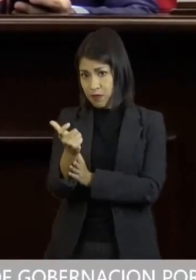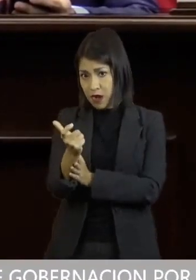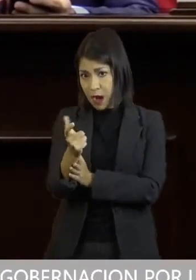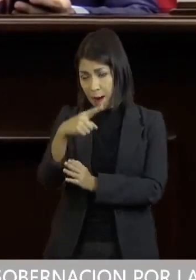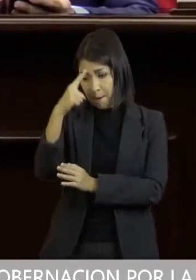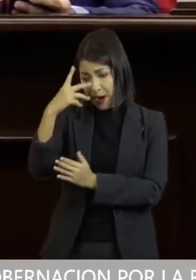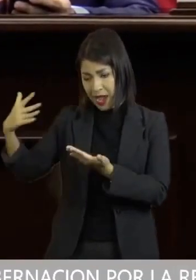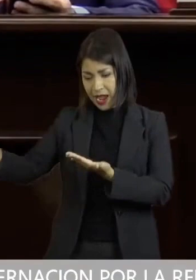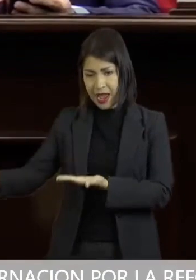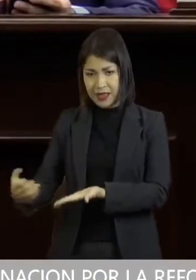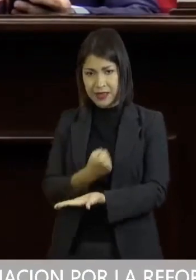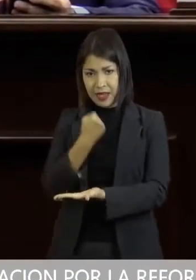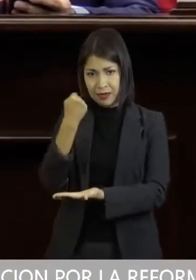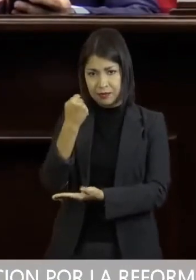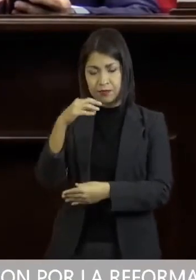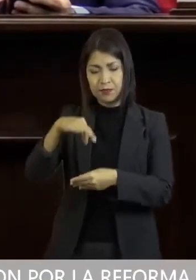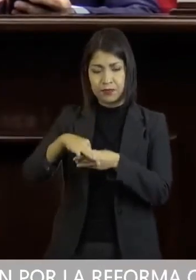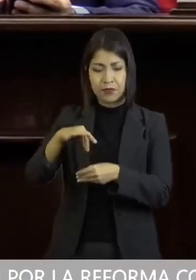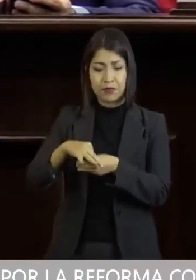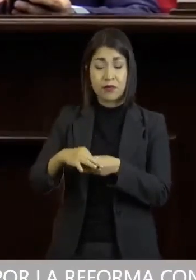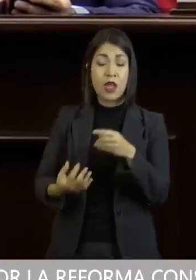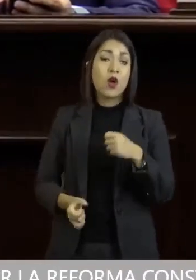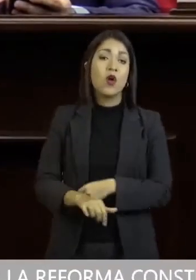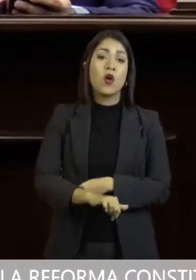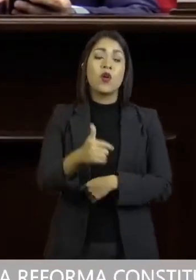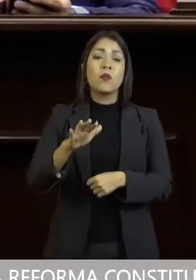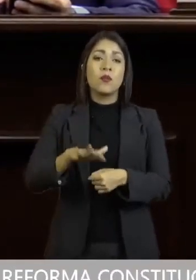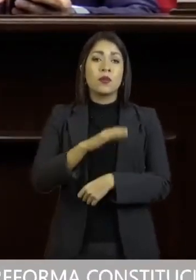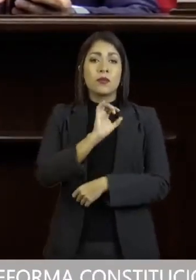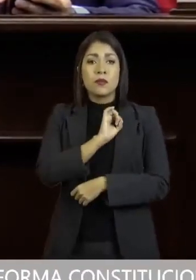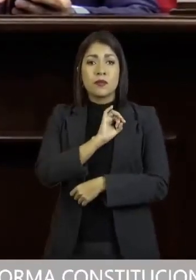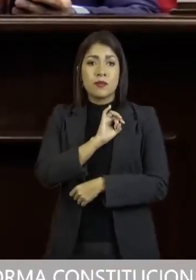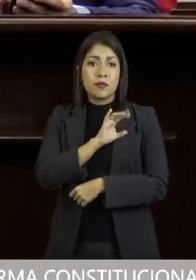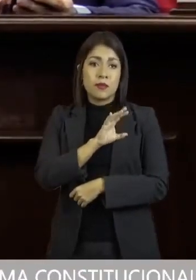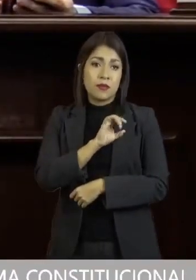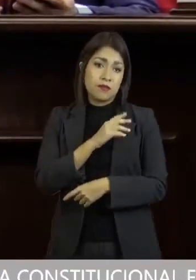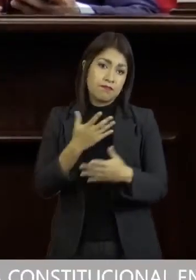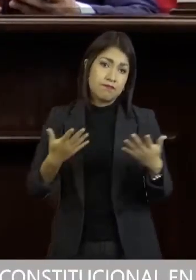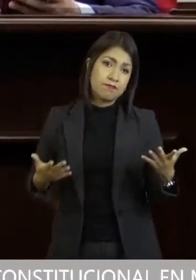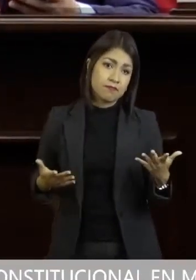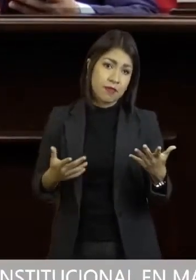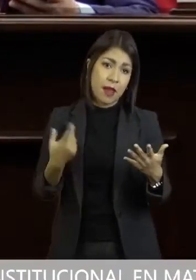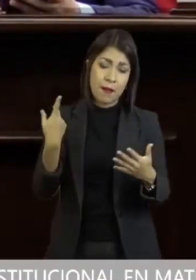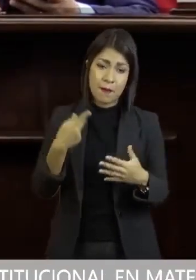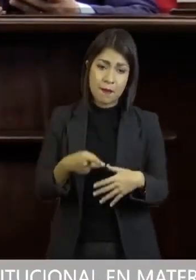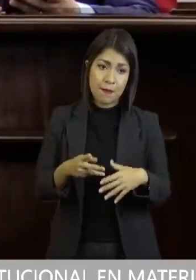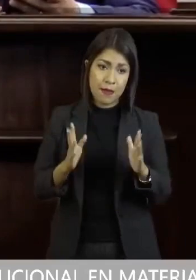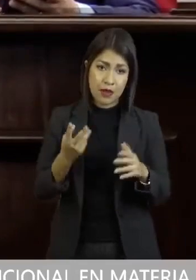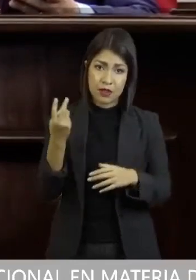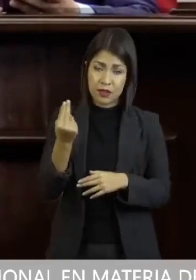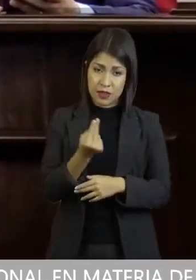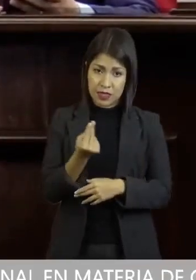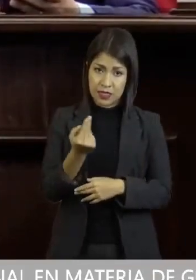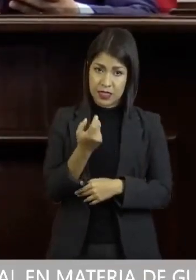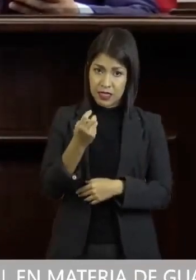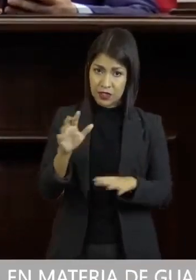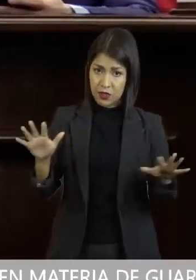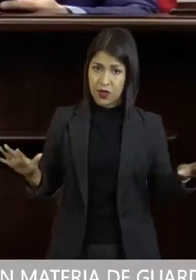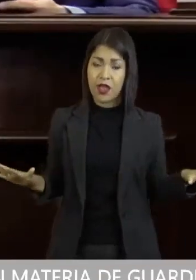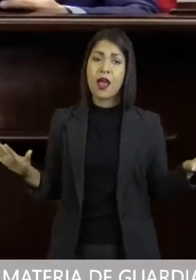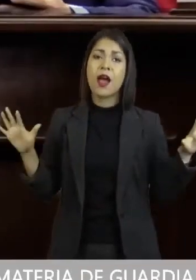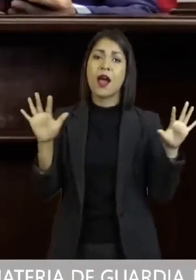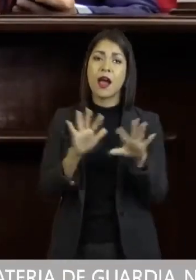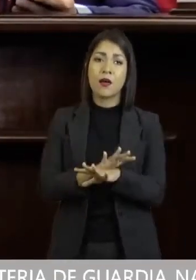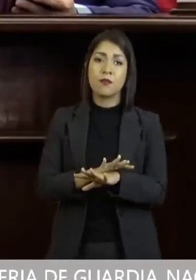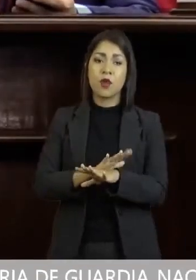o en otros casos por temor, prefieren entregar la plaza. Pues eso tiene que cambiar. Y yo